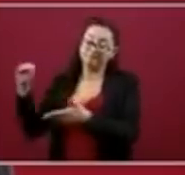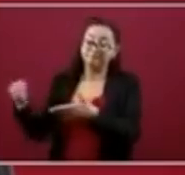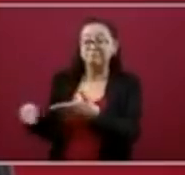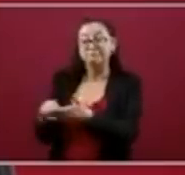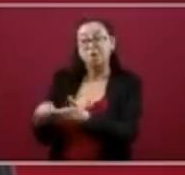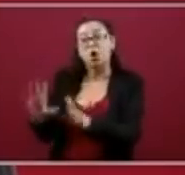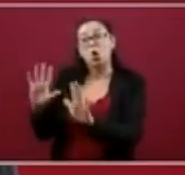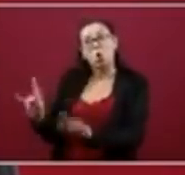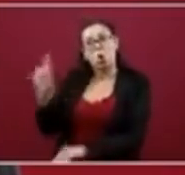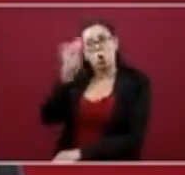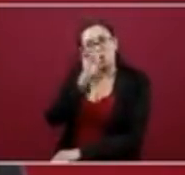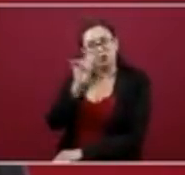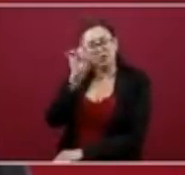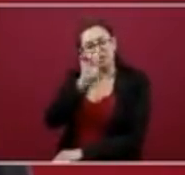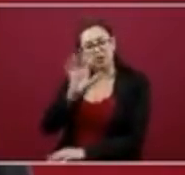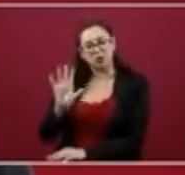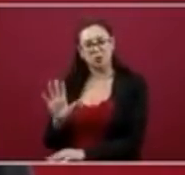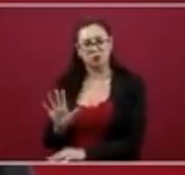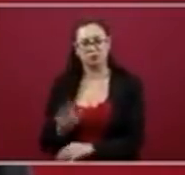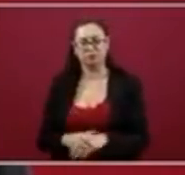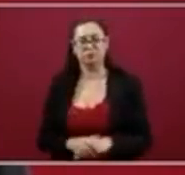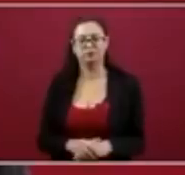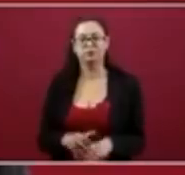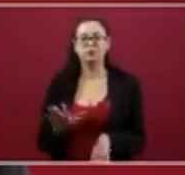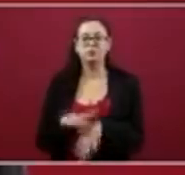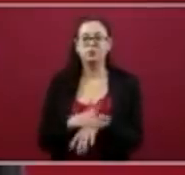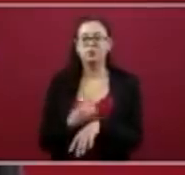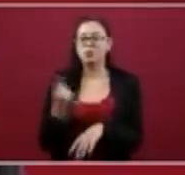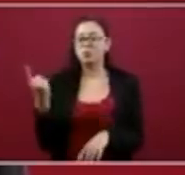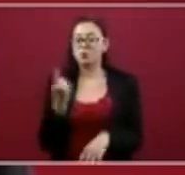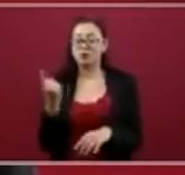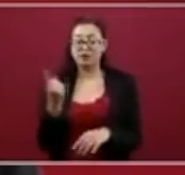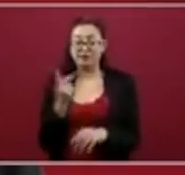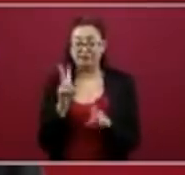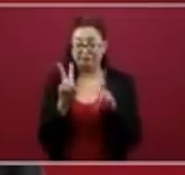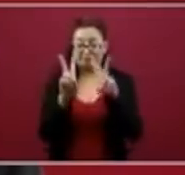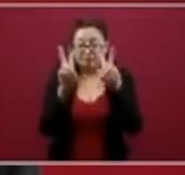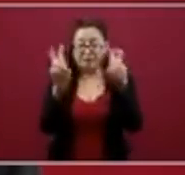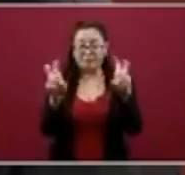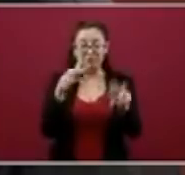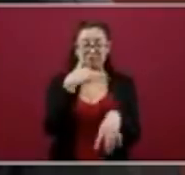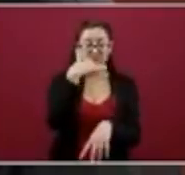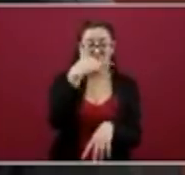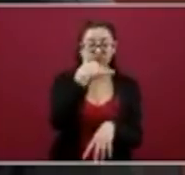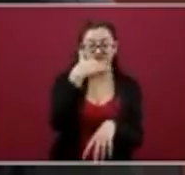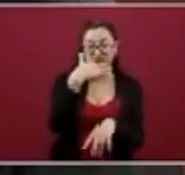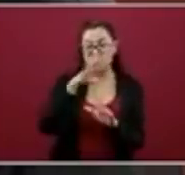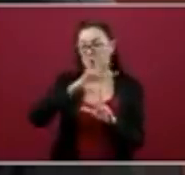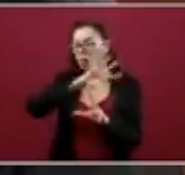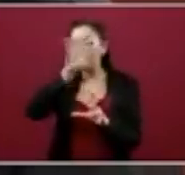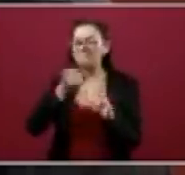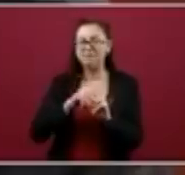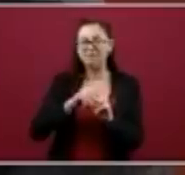esa es una variable que lo distorsiona todo.